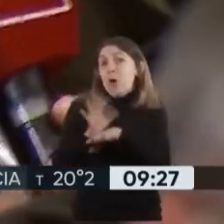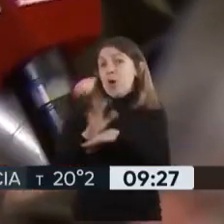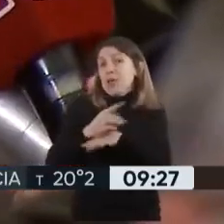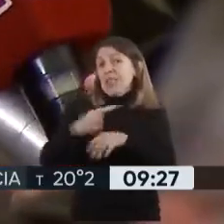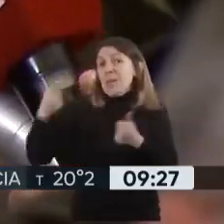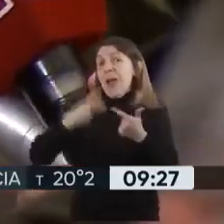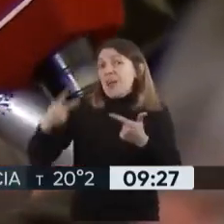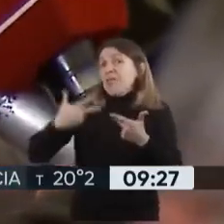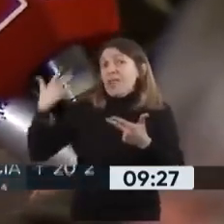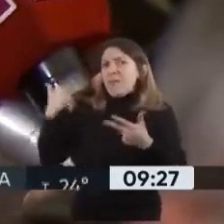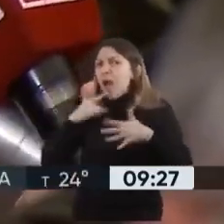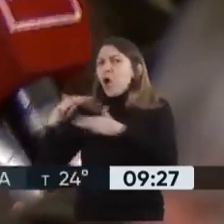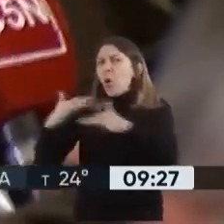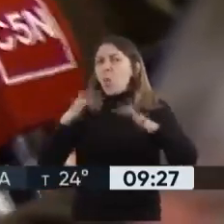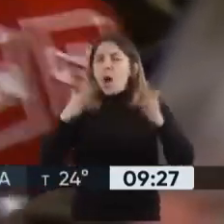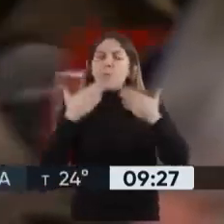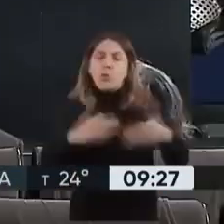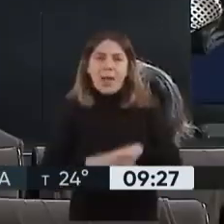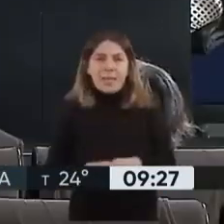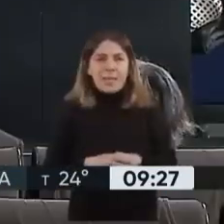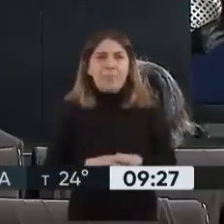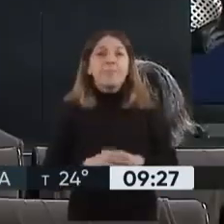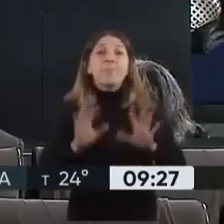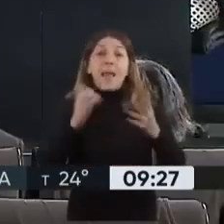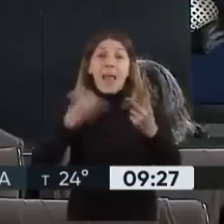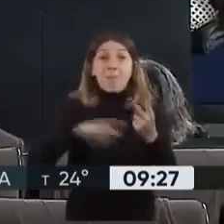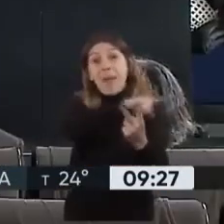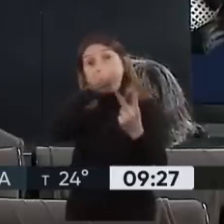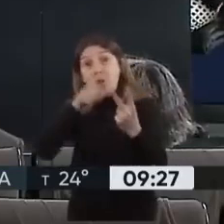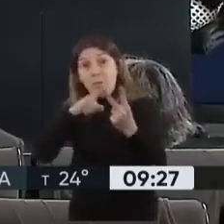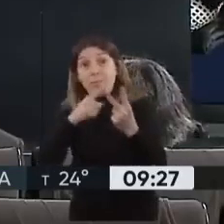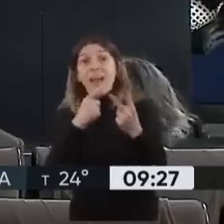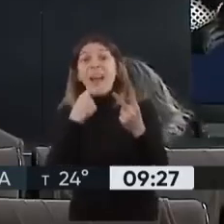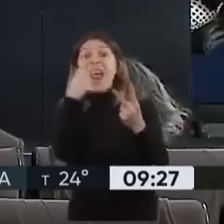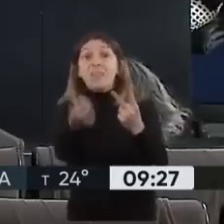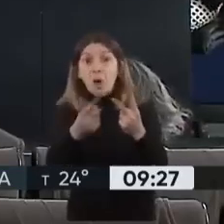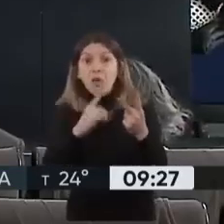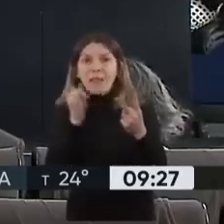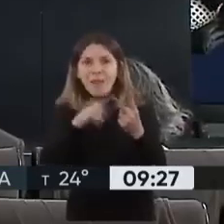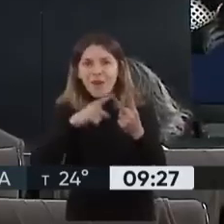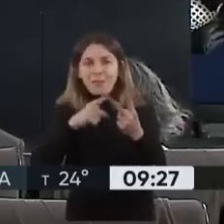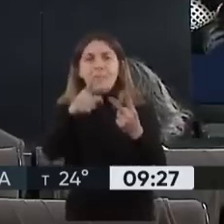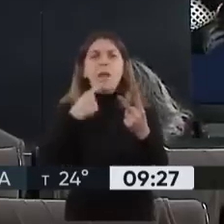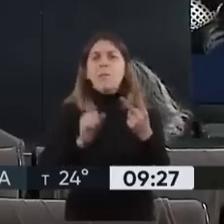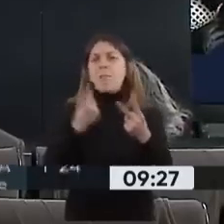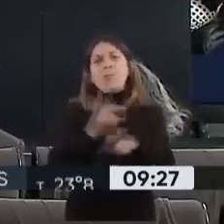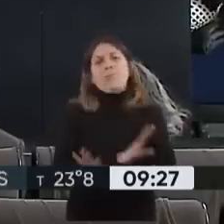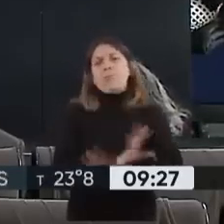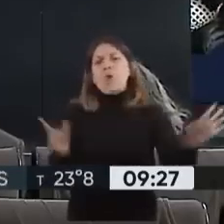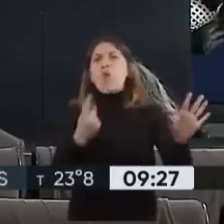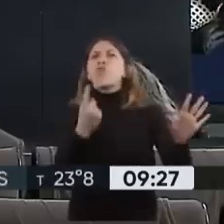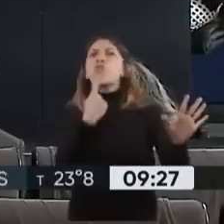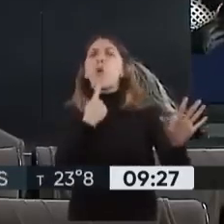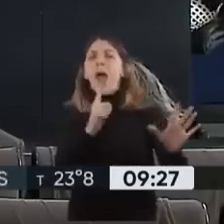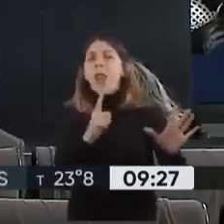semanas en base a rumores que circularon muchas gracias empieza también por esta última pregunta en primer lugar de ninguna manera está en duda